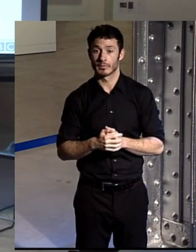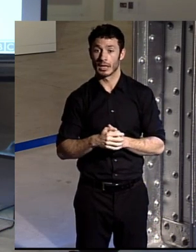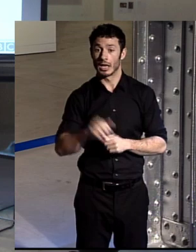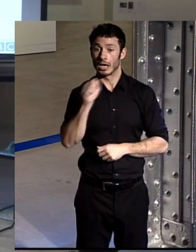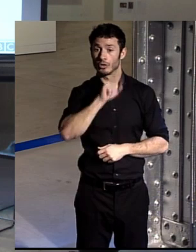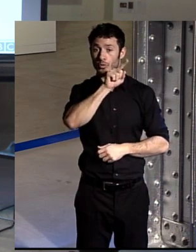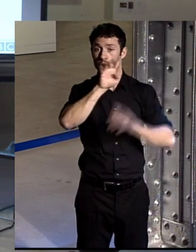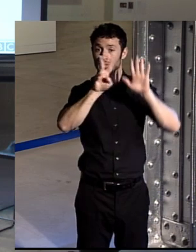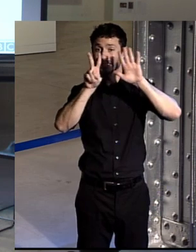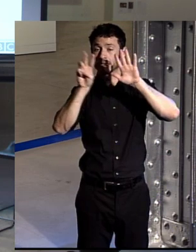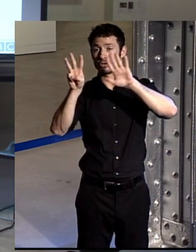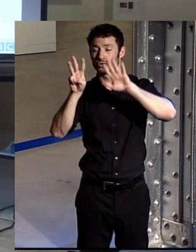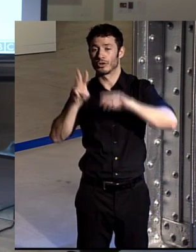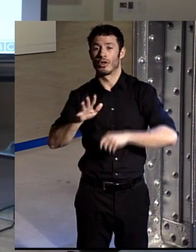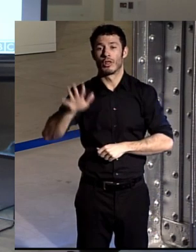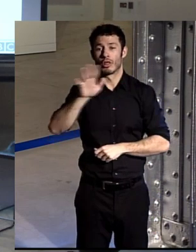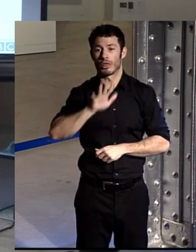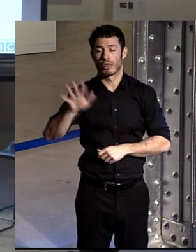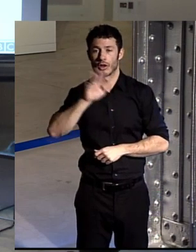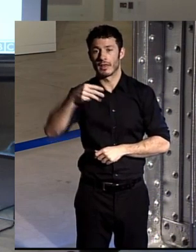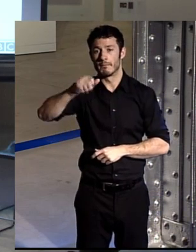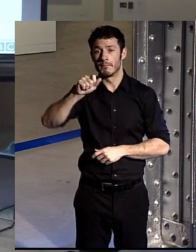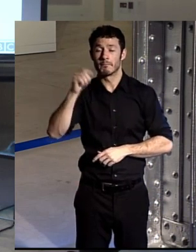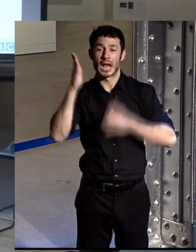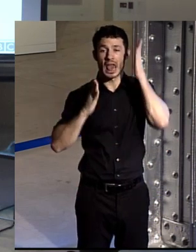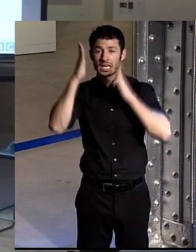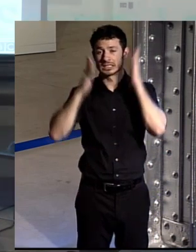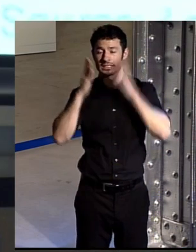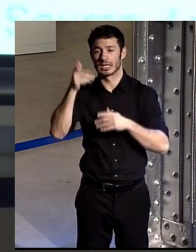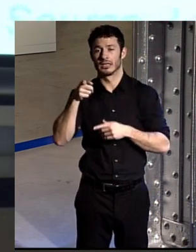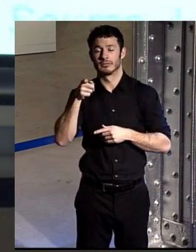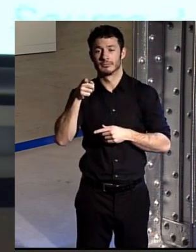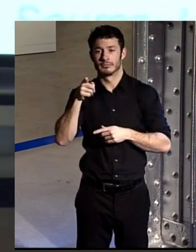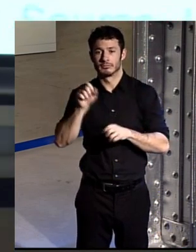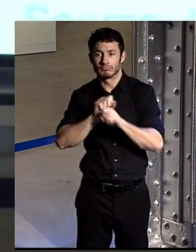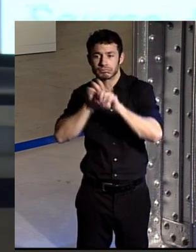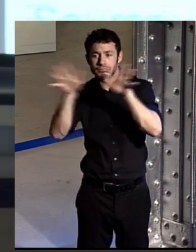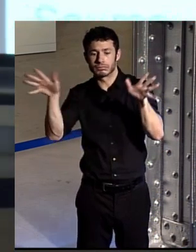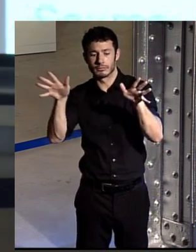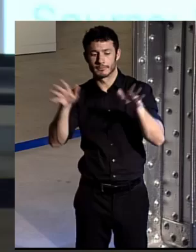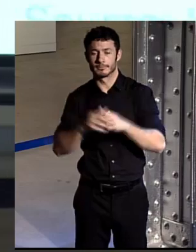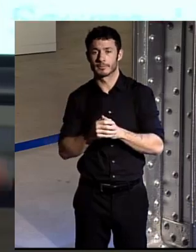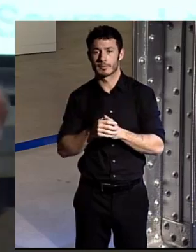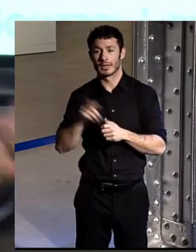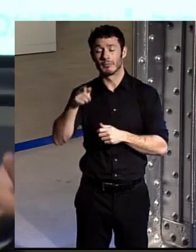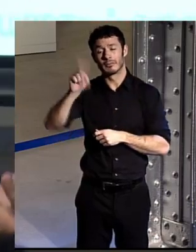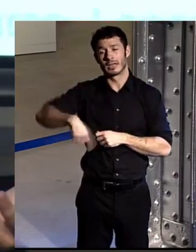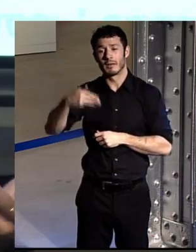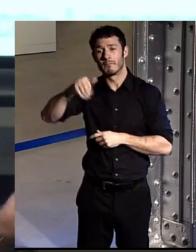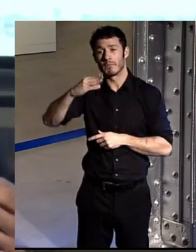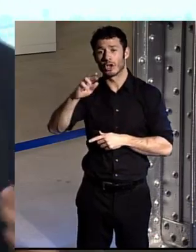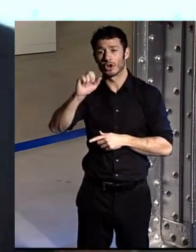aparece en la zona de Pakistán, Malasia e Indonesia. Hasta el 2007 no vuelve a haber otro brote importante en la Micronesia y es